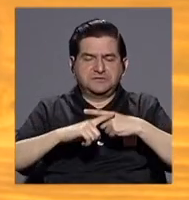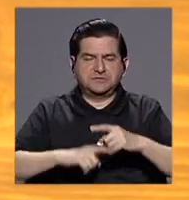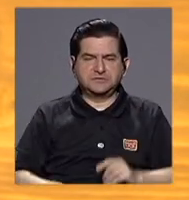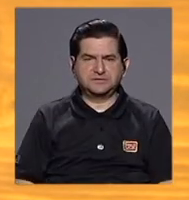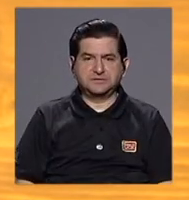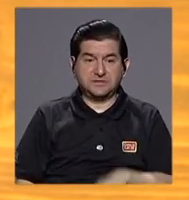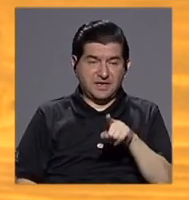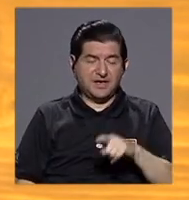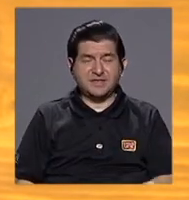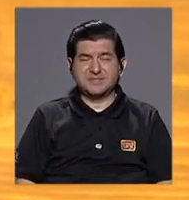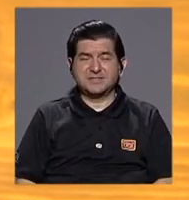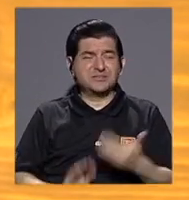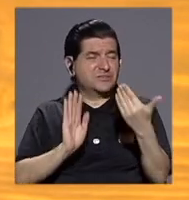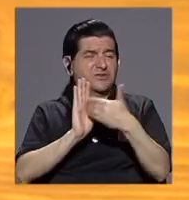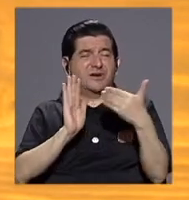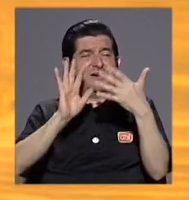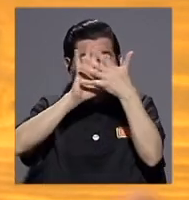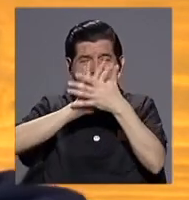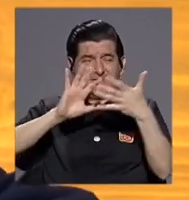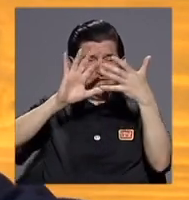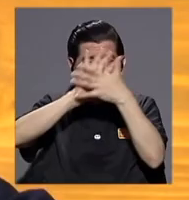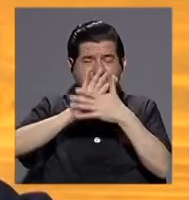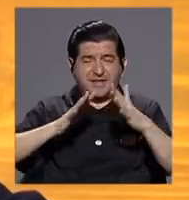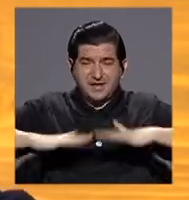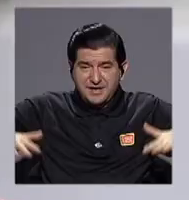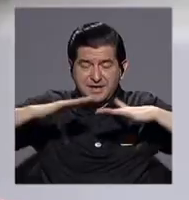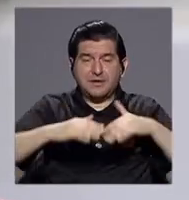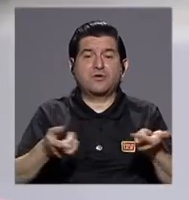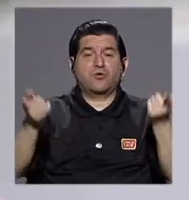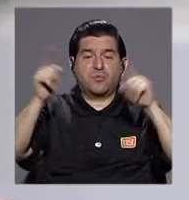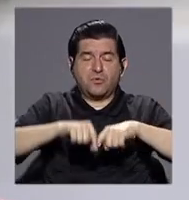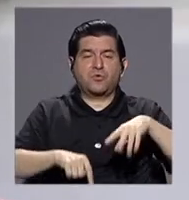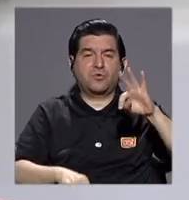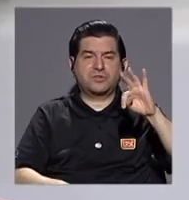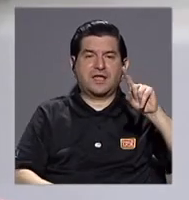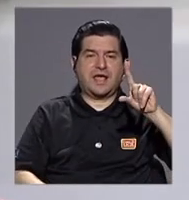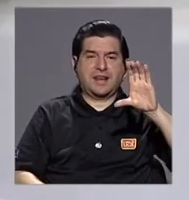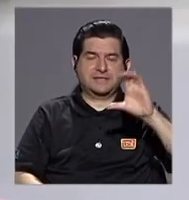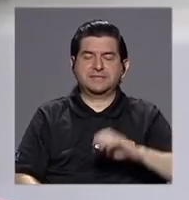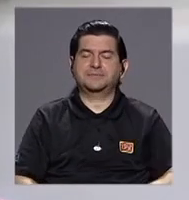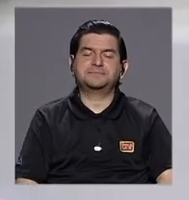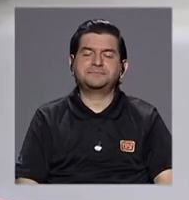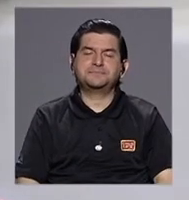Eso distorsiona el panorama. Es con lo que pasó con el Tratado de Libre Comercio.